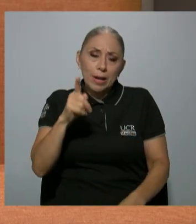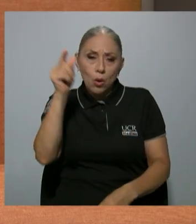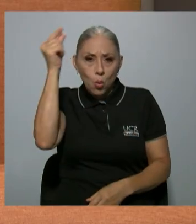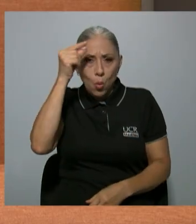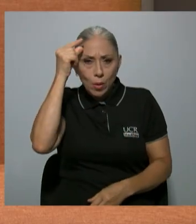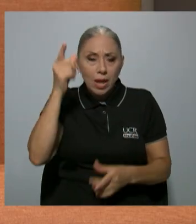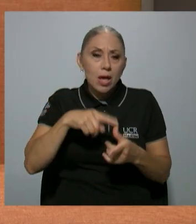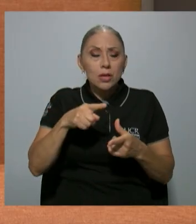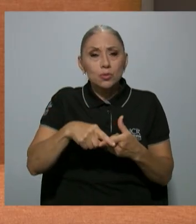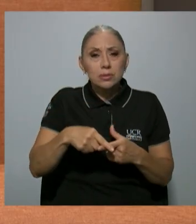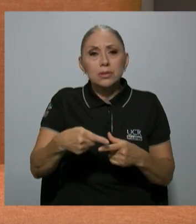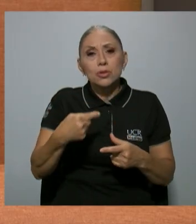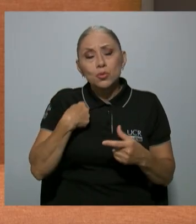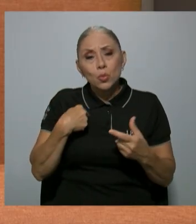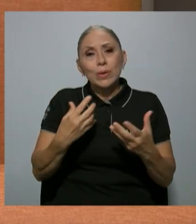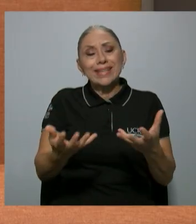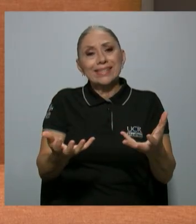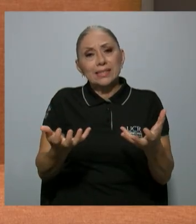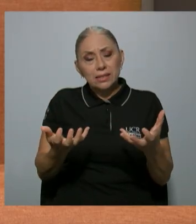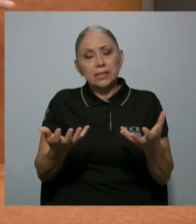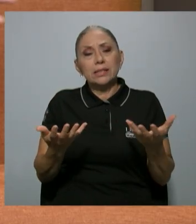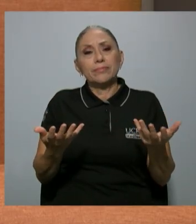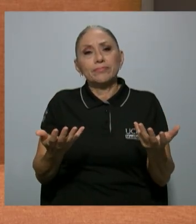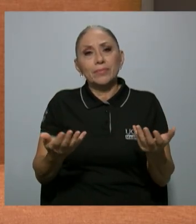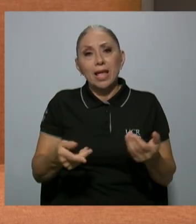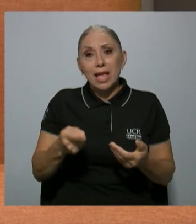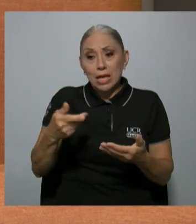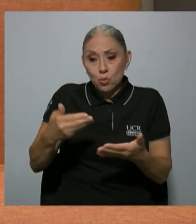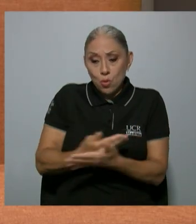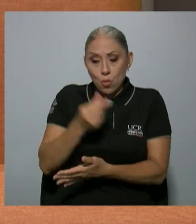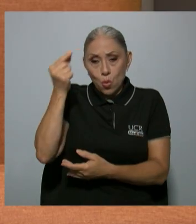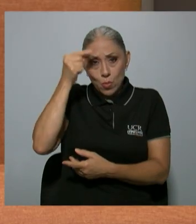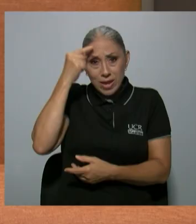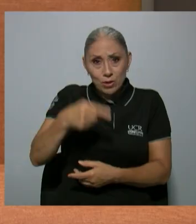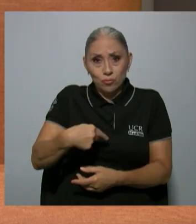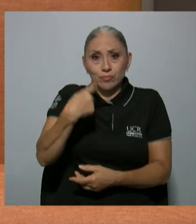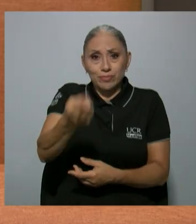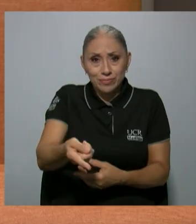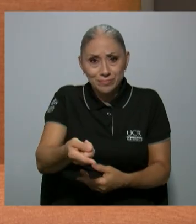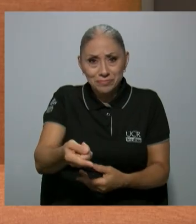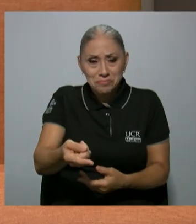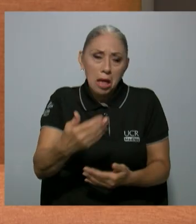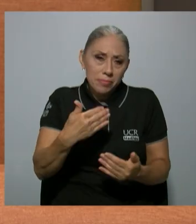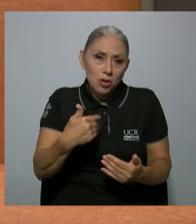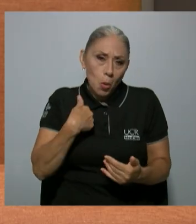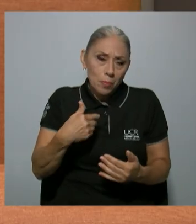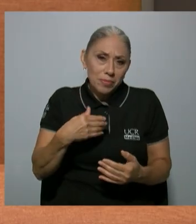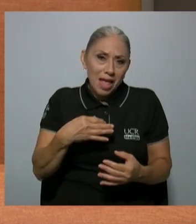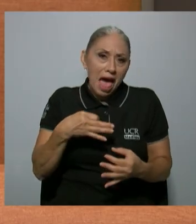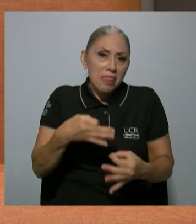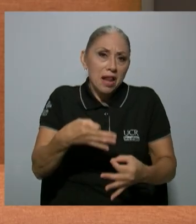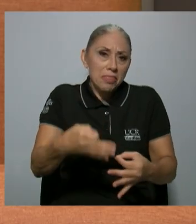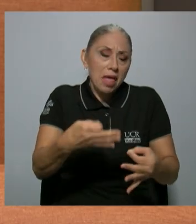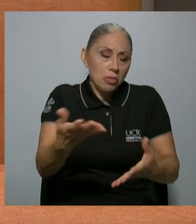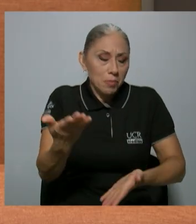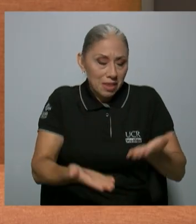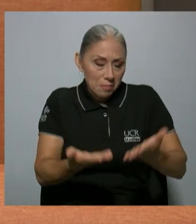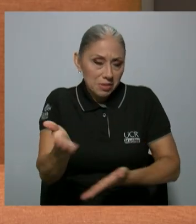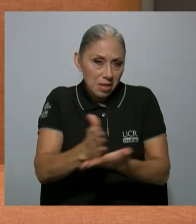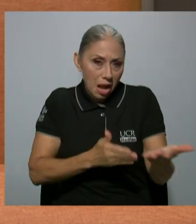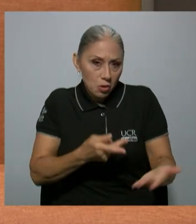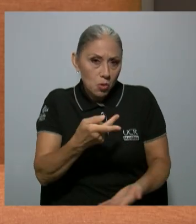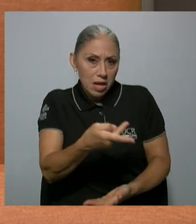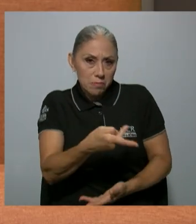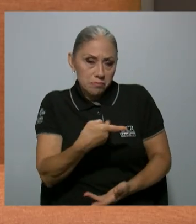Entonces yo quisiera, digamos, que este nuevo gobierno también entrante, tal vez adelantándome algo que vayamos a conversar,